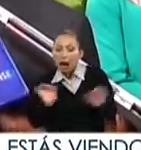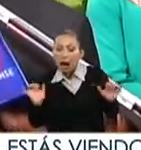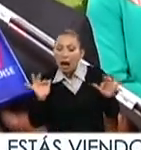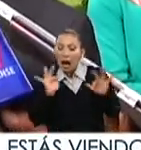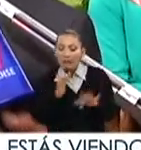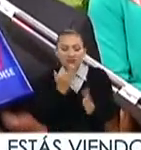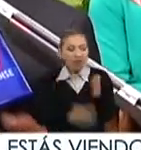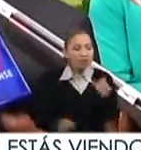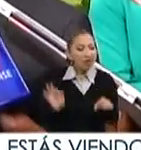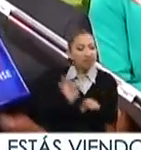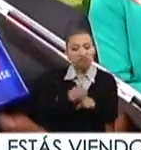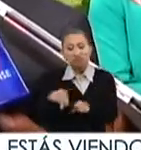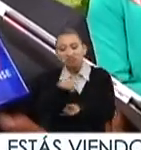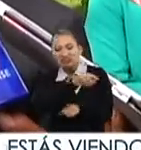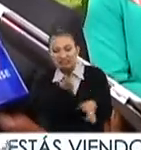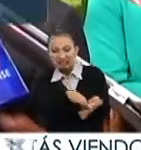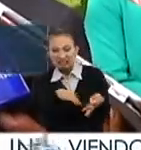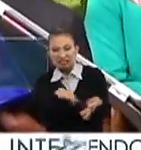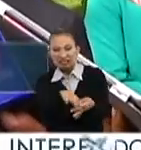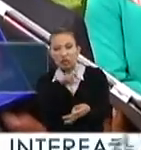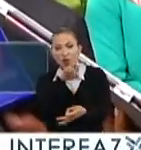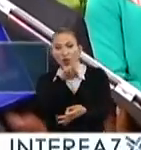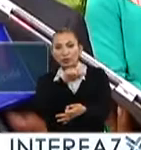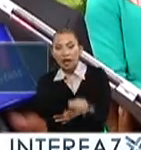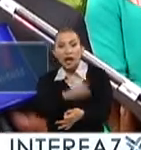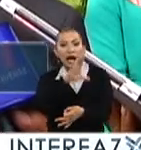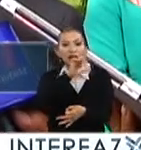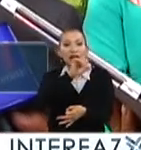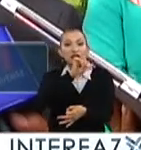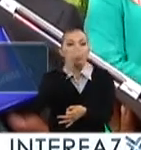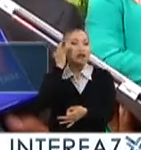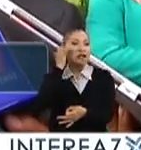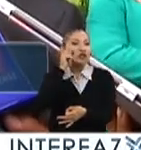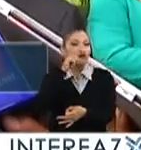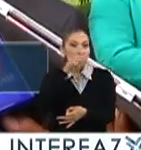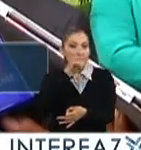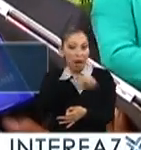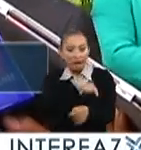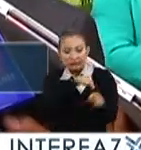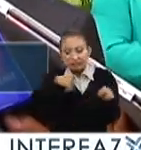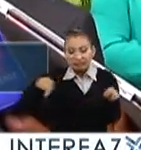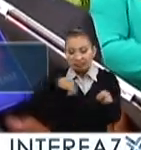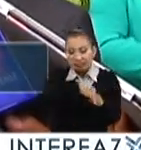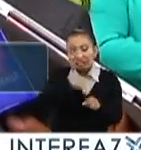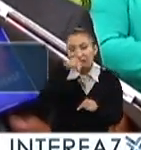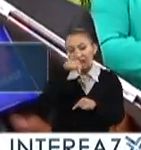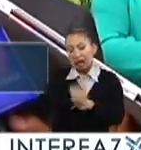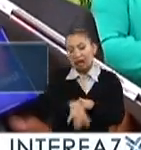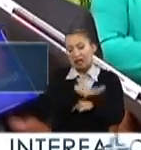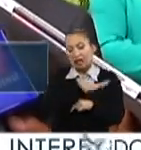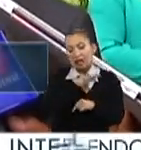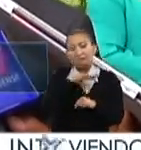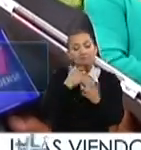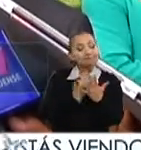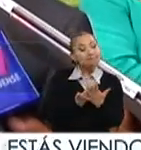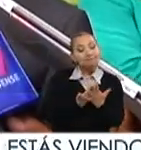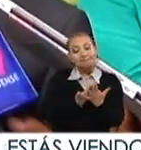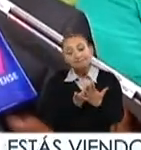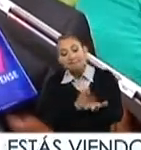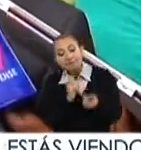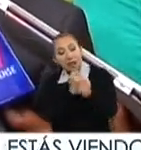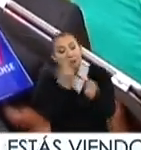de inseguridad, que es en la ruta hacia el casco de Santo Tomás, y ahí estamos